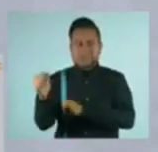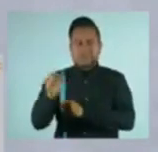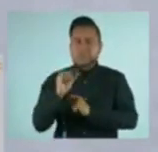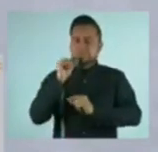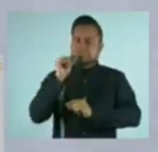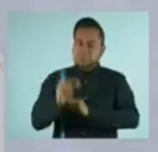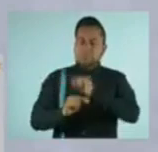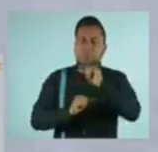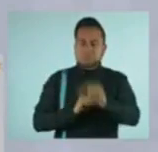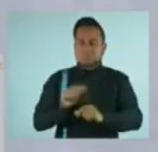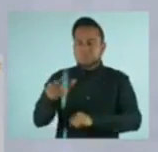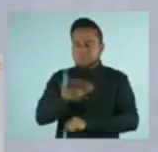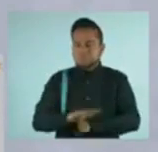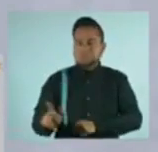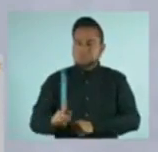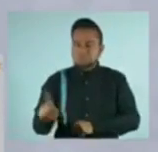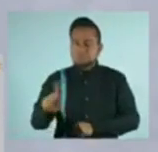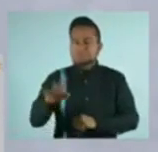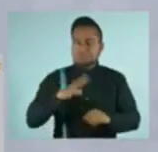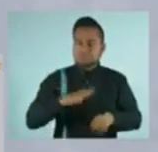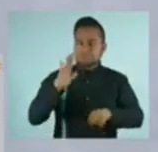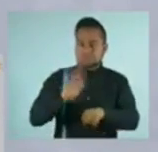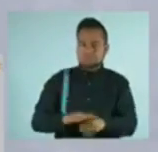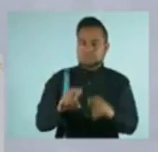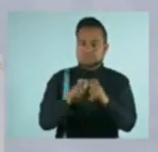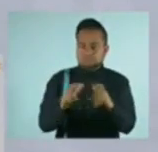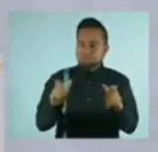a poco el pueblo ha ido incrementando